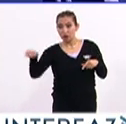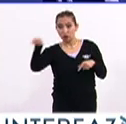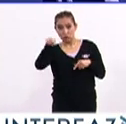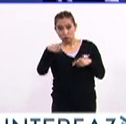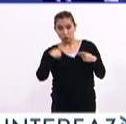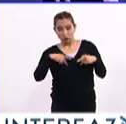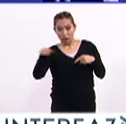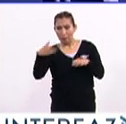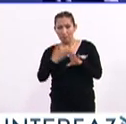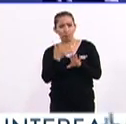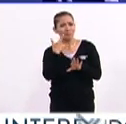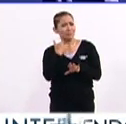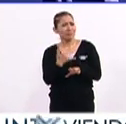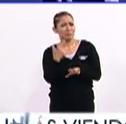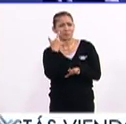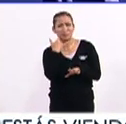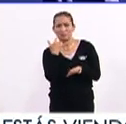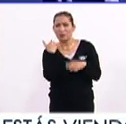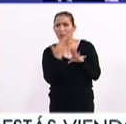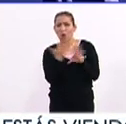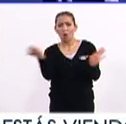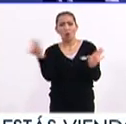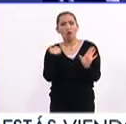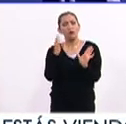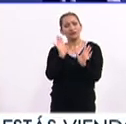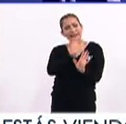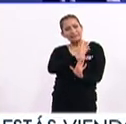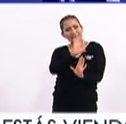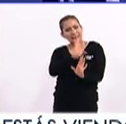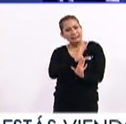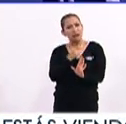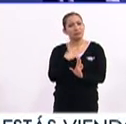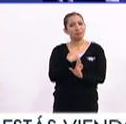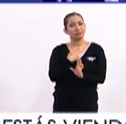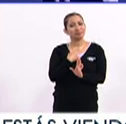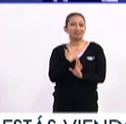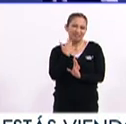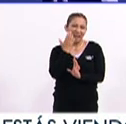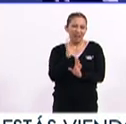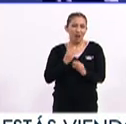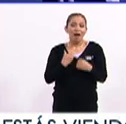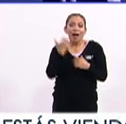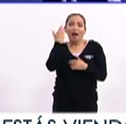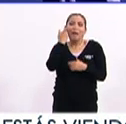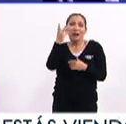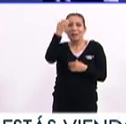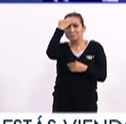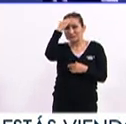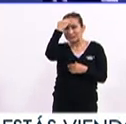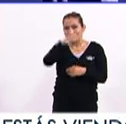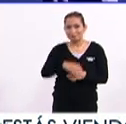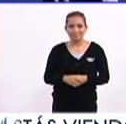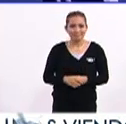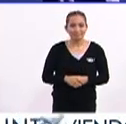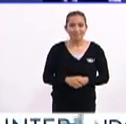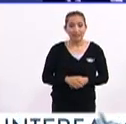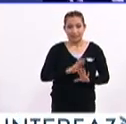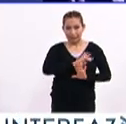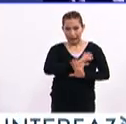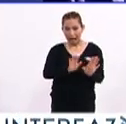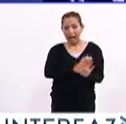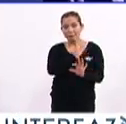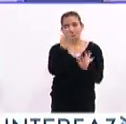son muy amables, muy hogareñas, muy cálidas contigo, entonces yo quería vivir esa experiencia. Y ya